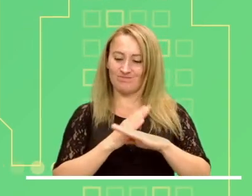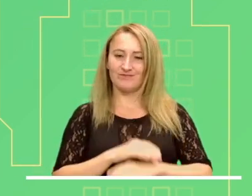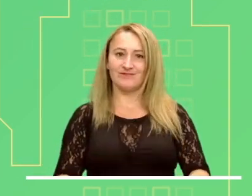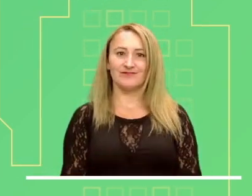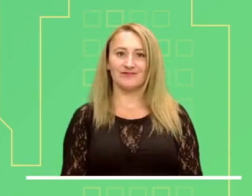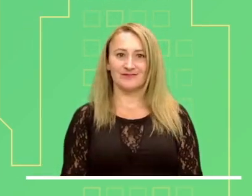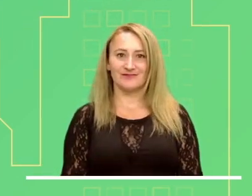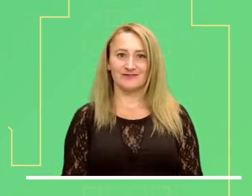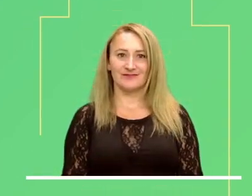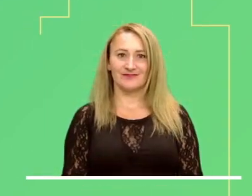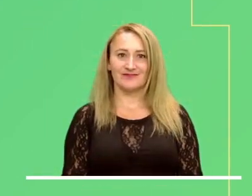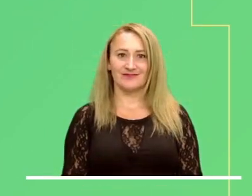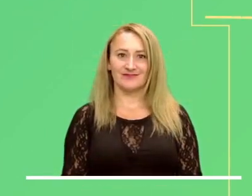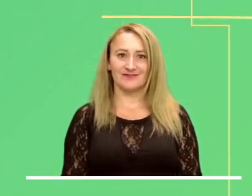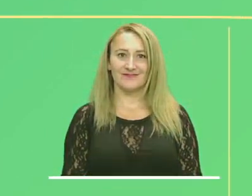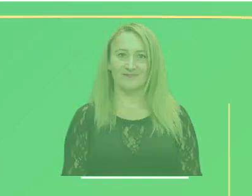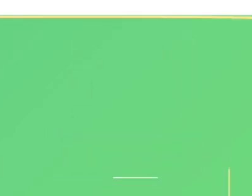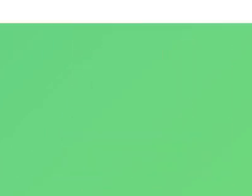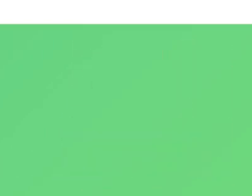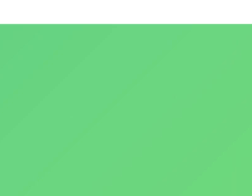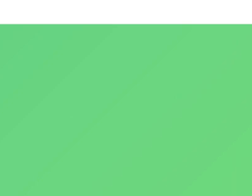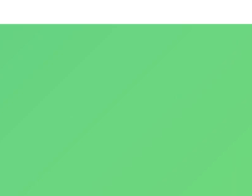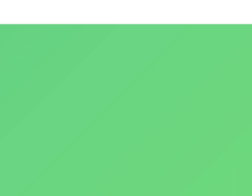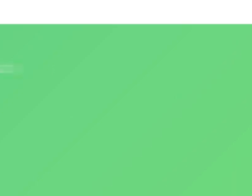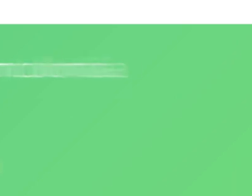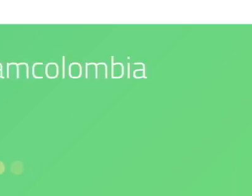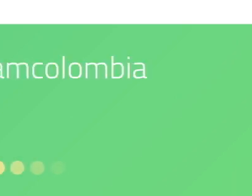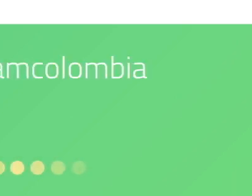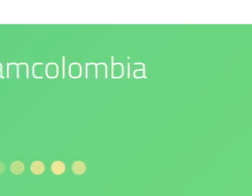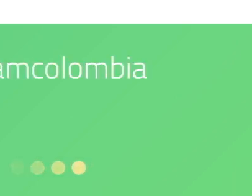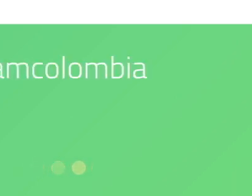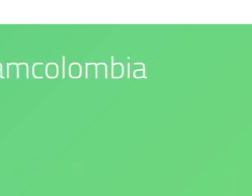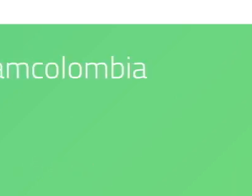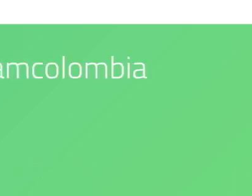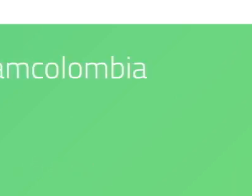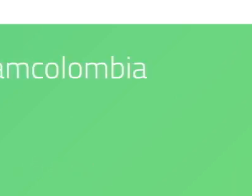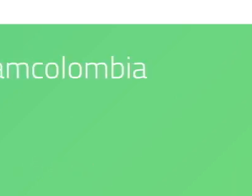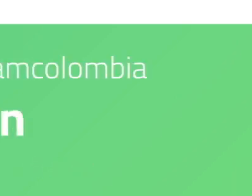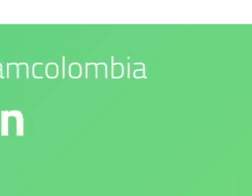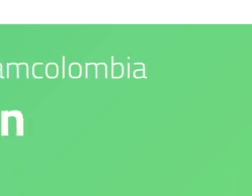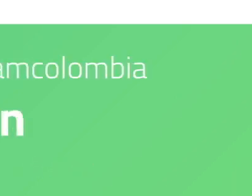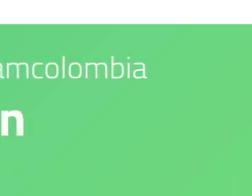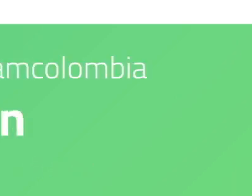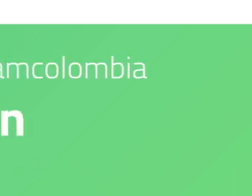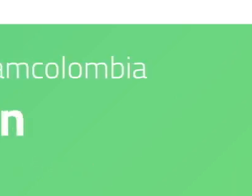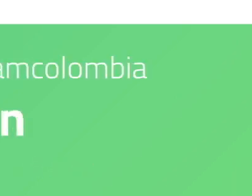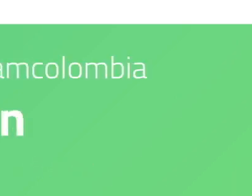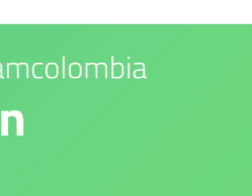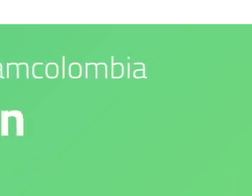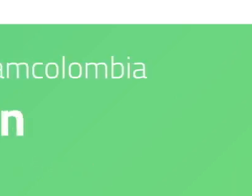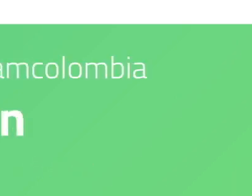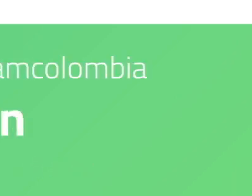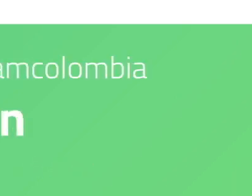Los esperamos en nuestras redes sociales. Nuestro compromiso es con el medio ambiente. IDEAM es confianza y prevención.